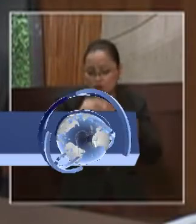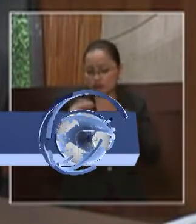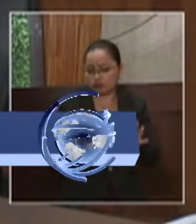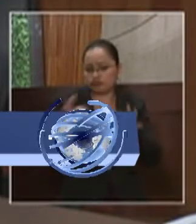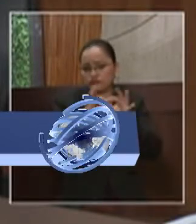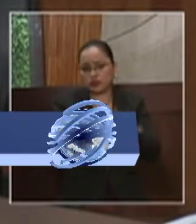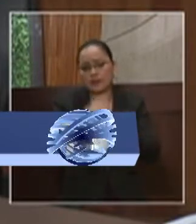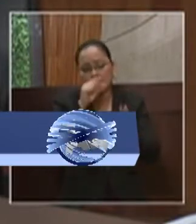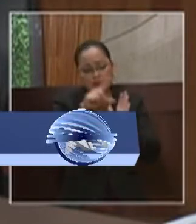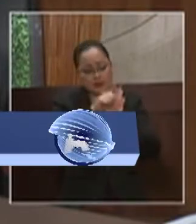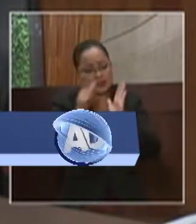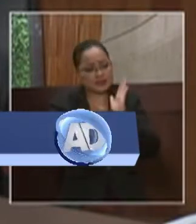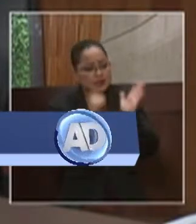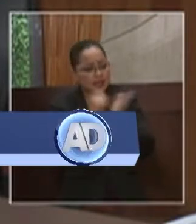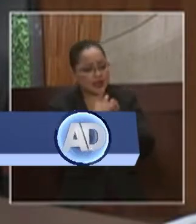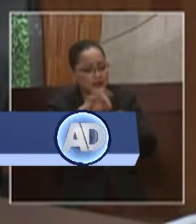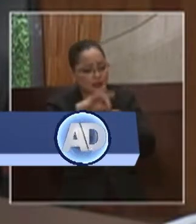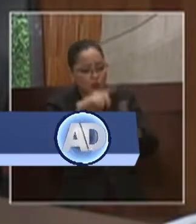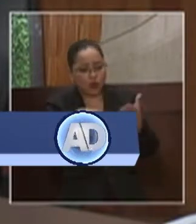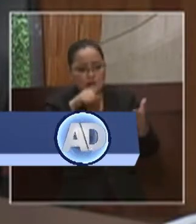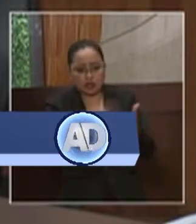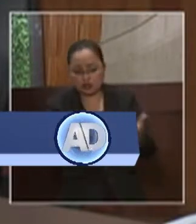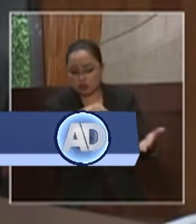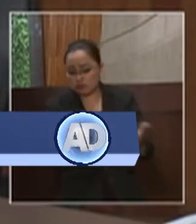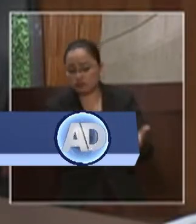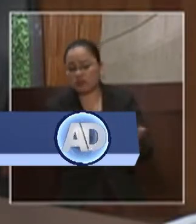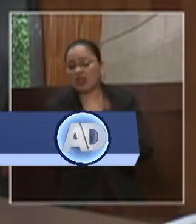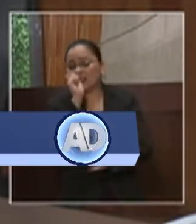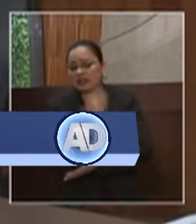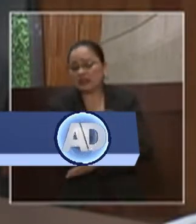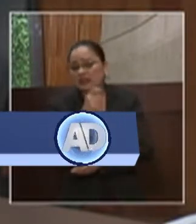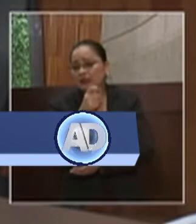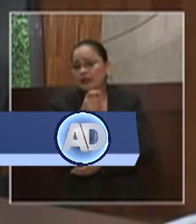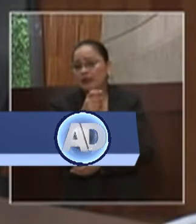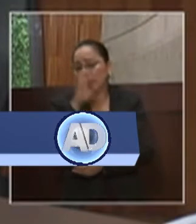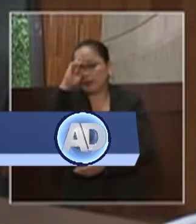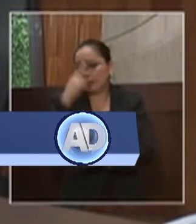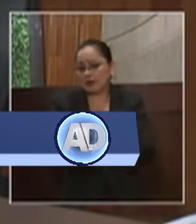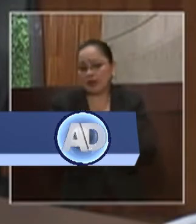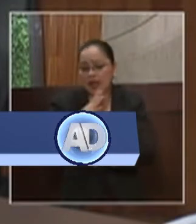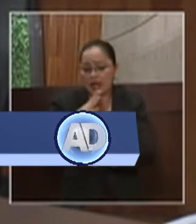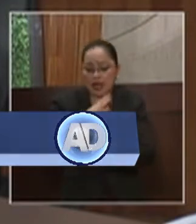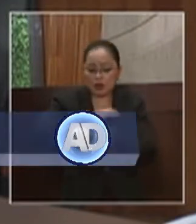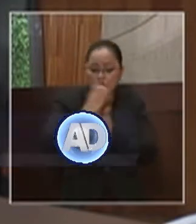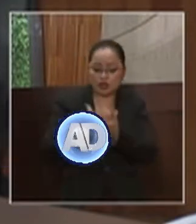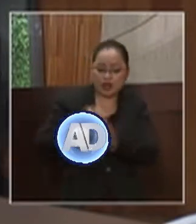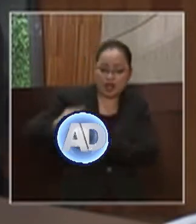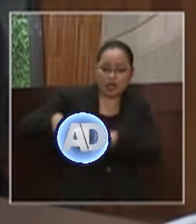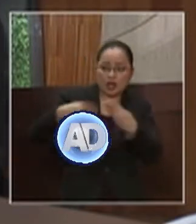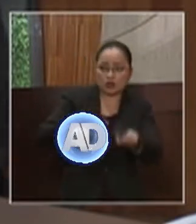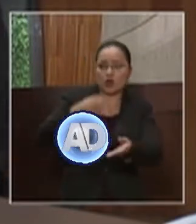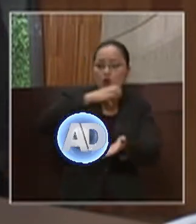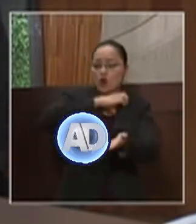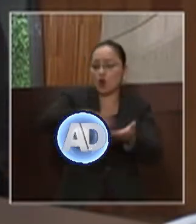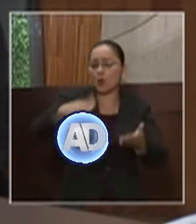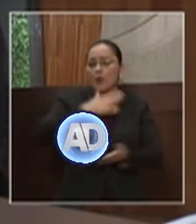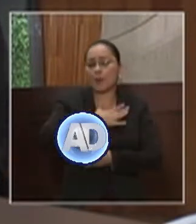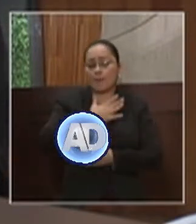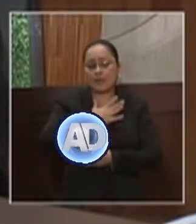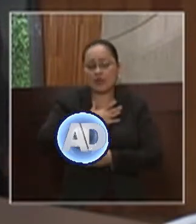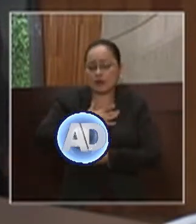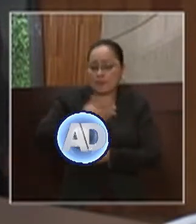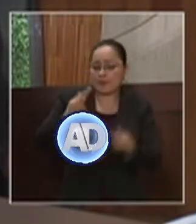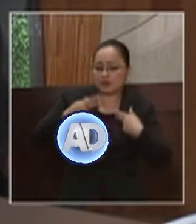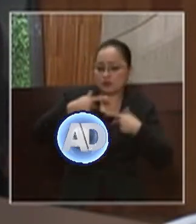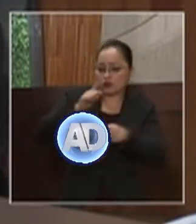luz de la normatividad electoral aplicable constituye o no una contratación o adquisición de tiempos en cualquier modalidad